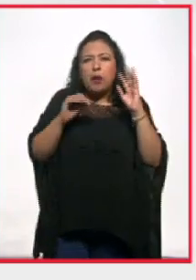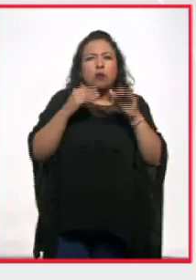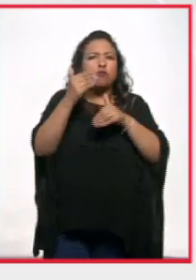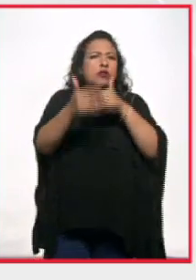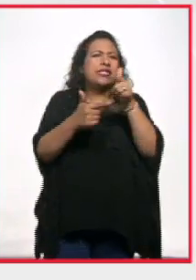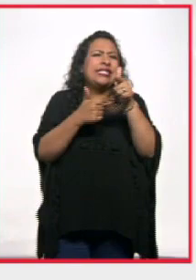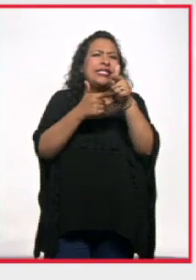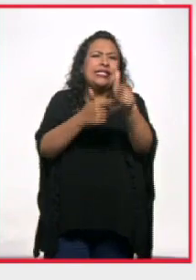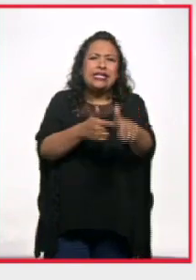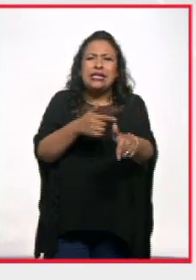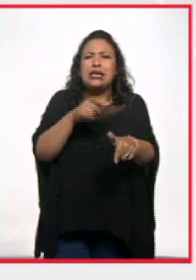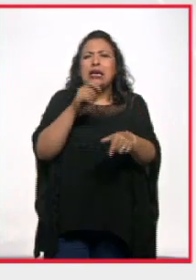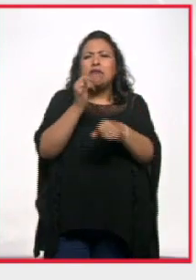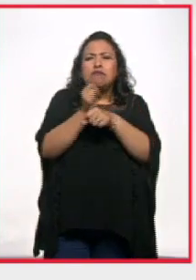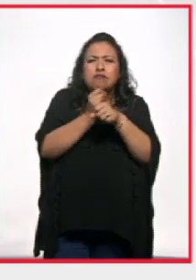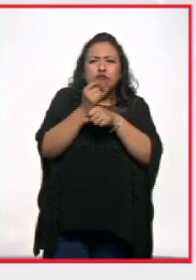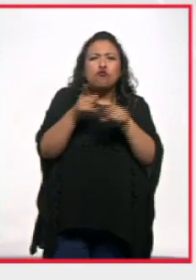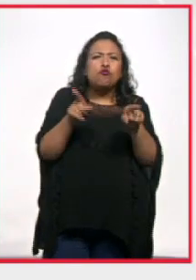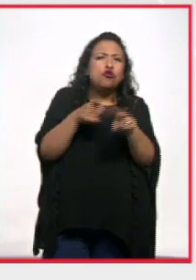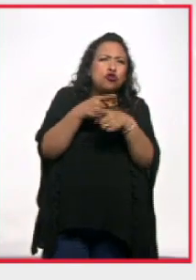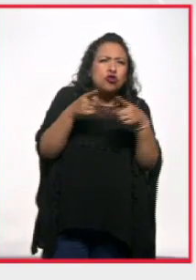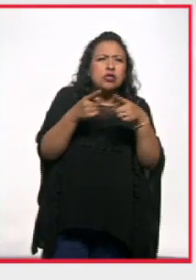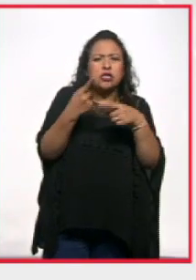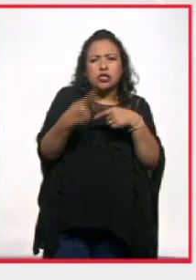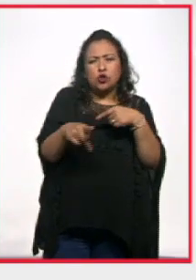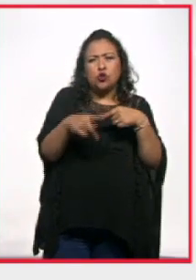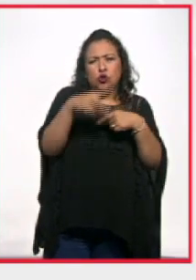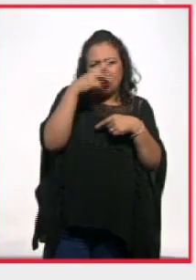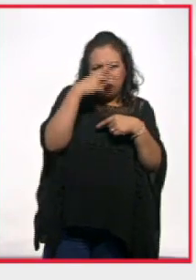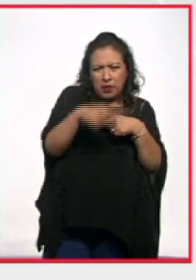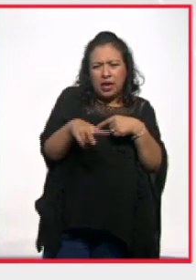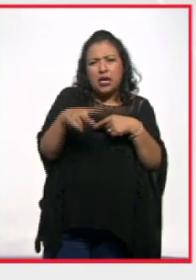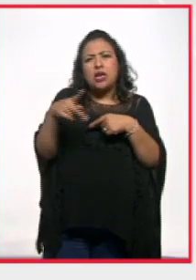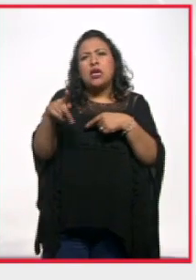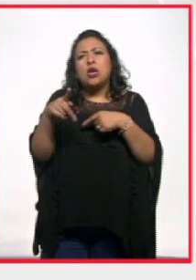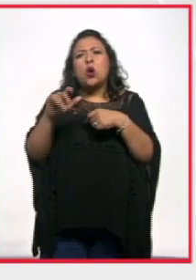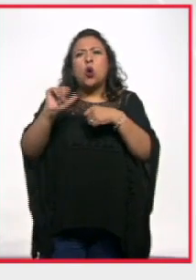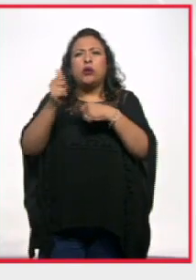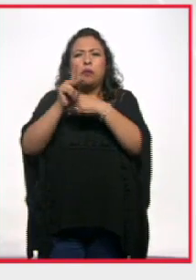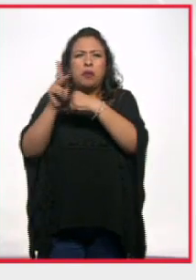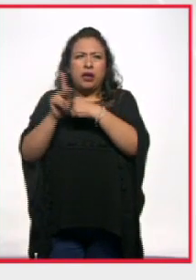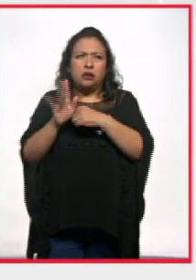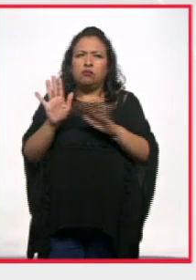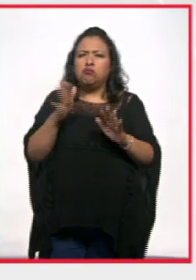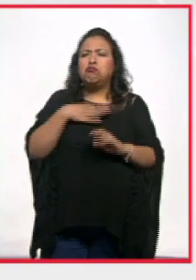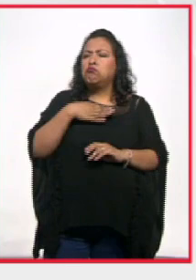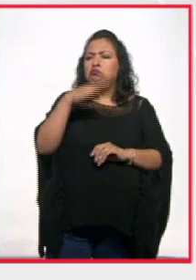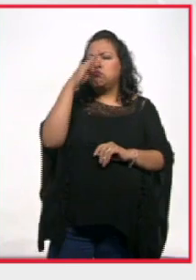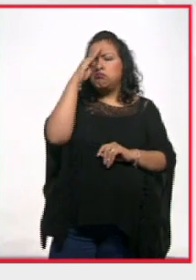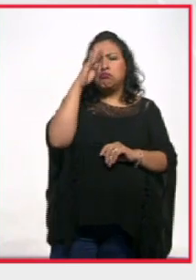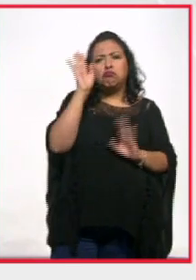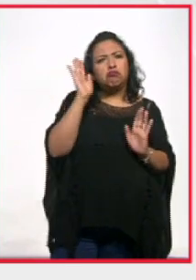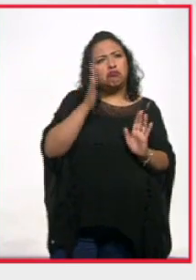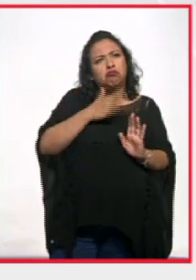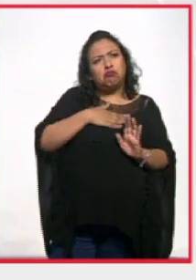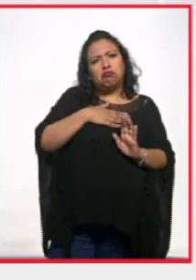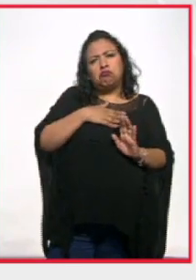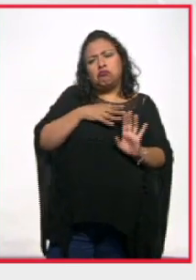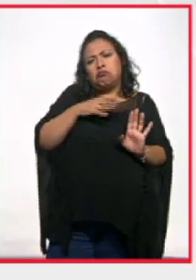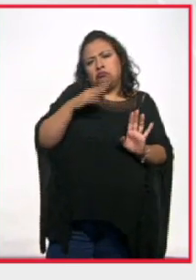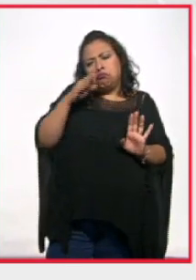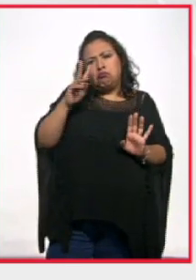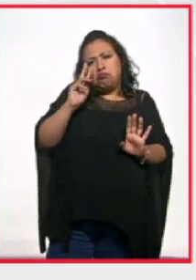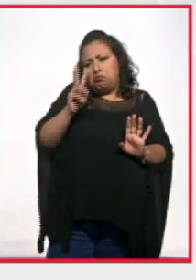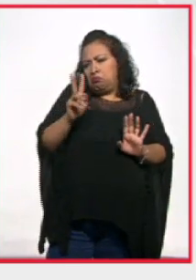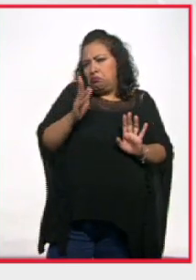esta exploración fluida de músicas nacionales y extranjeras de nuestro tiempo? No, yo creo que a mí me parece que está bien tal